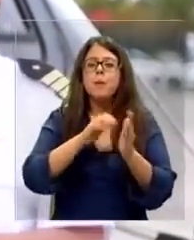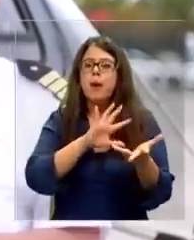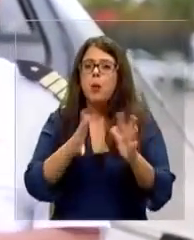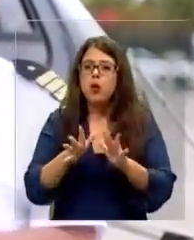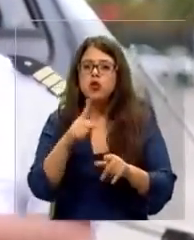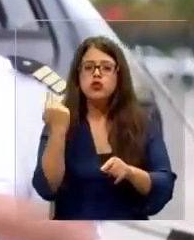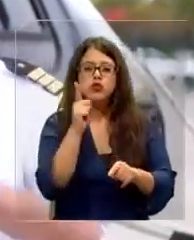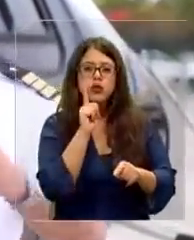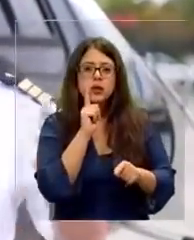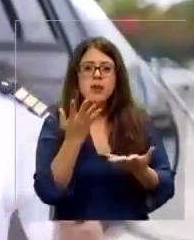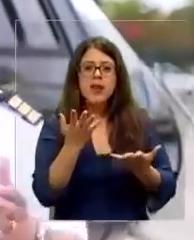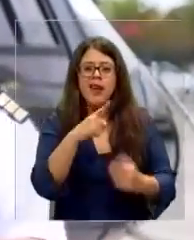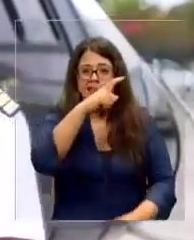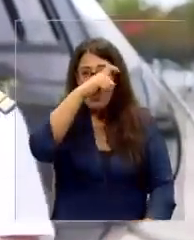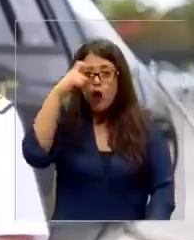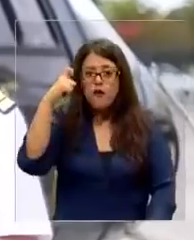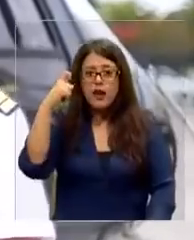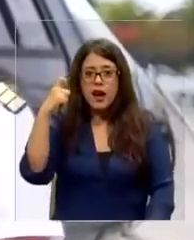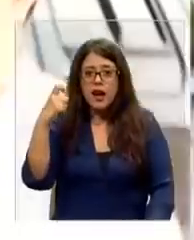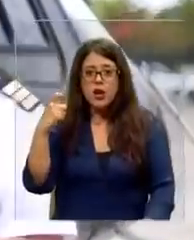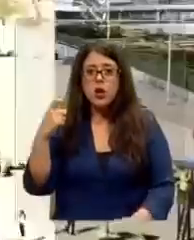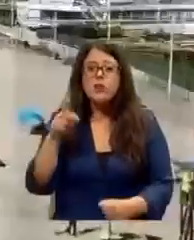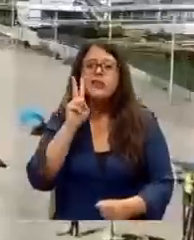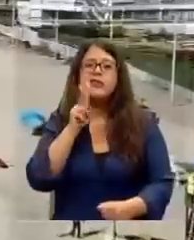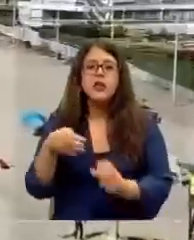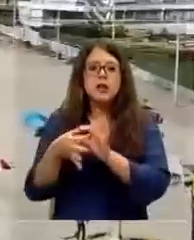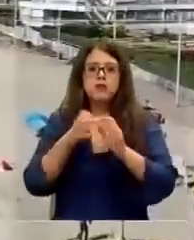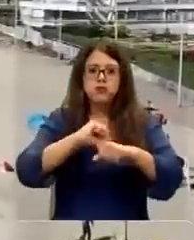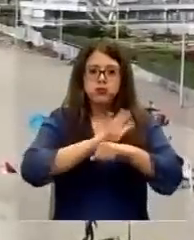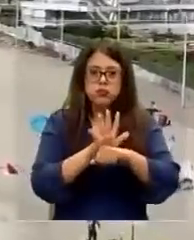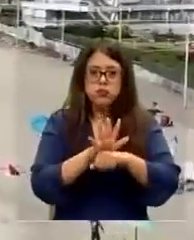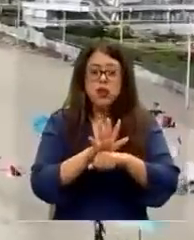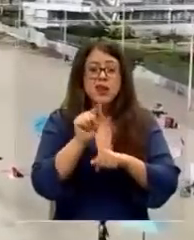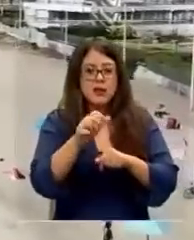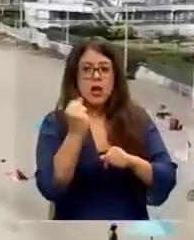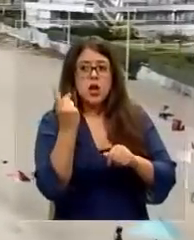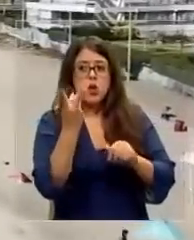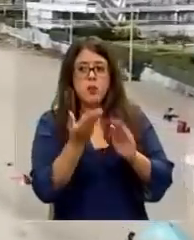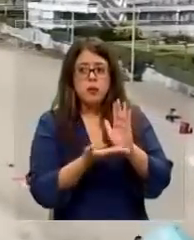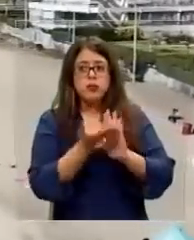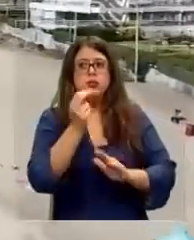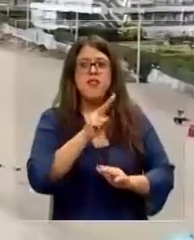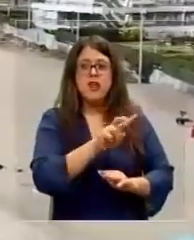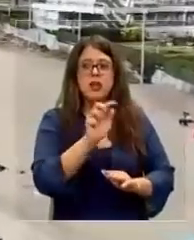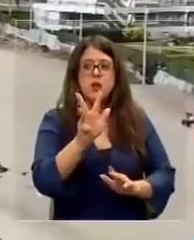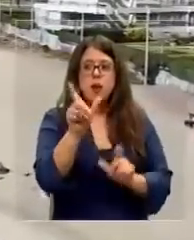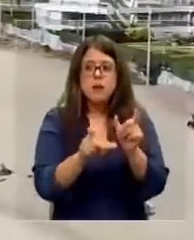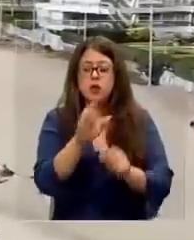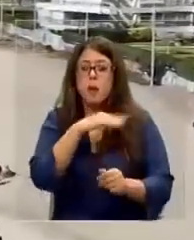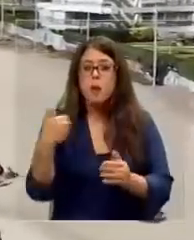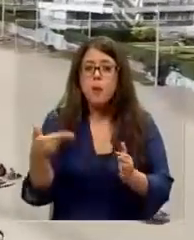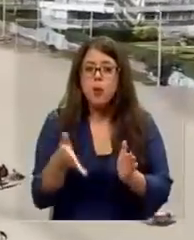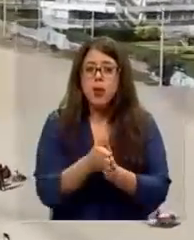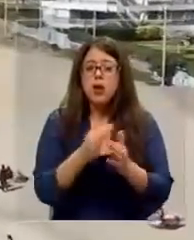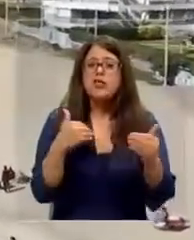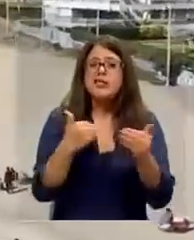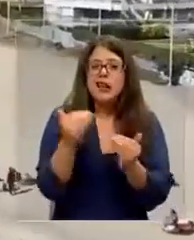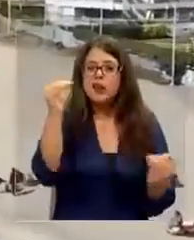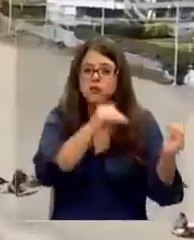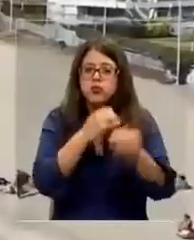tenemos de los veranos que no han sido en pandemia. Y las cifras son contundentes. 29 personas fallecieron en el borde